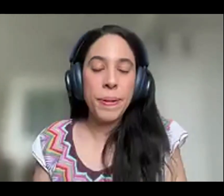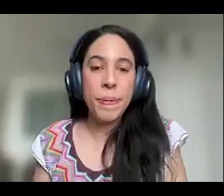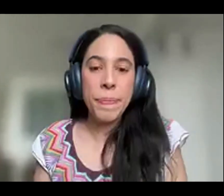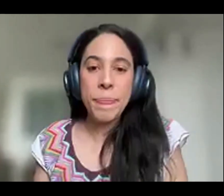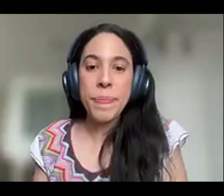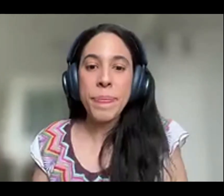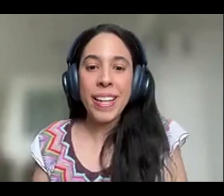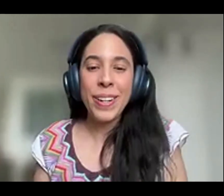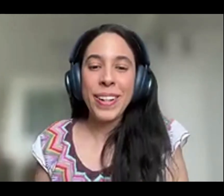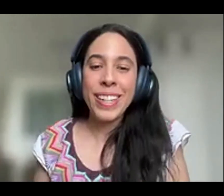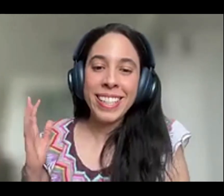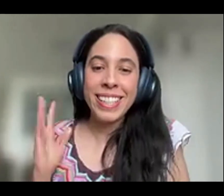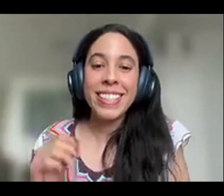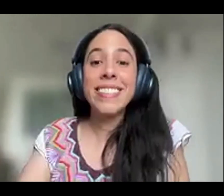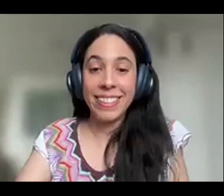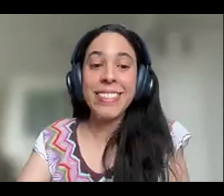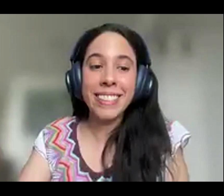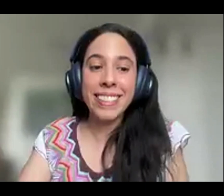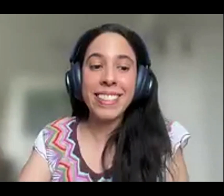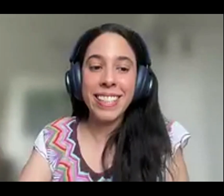Listo, hola. ¿Me escuchan ahí?